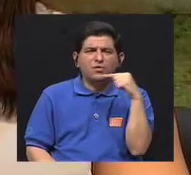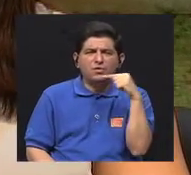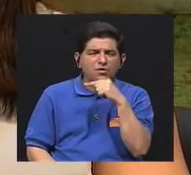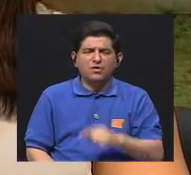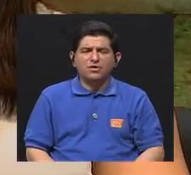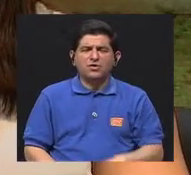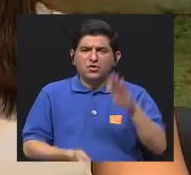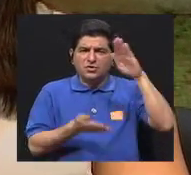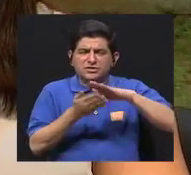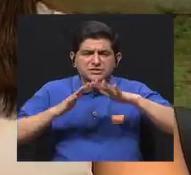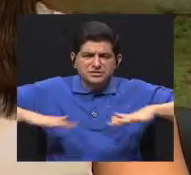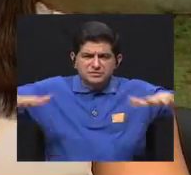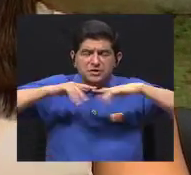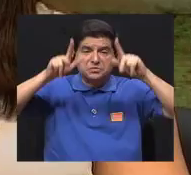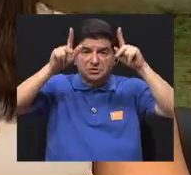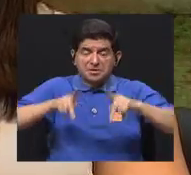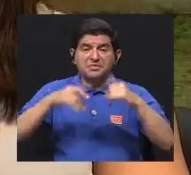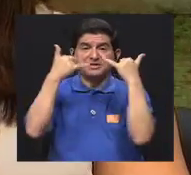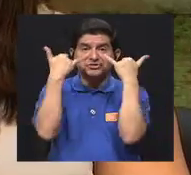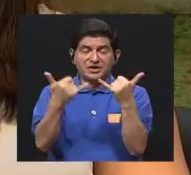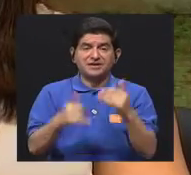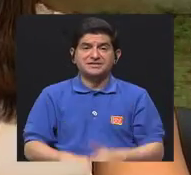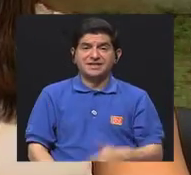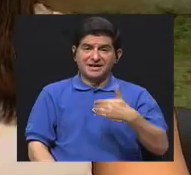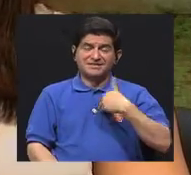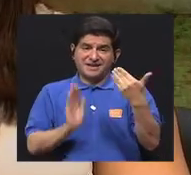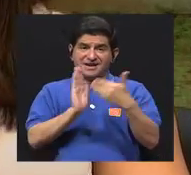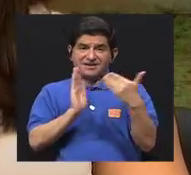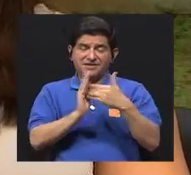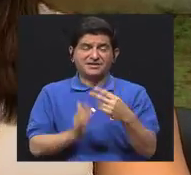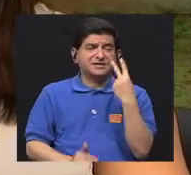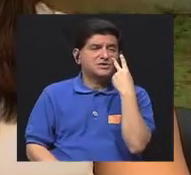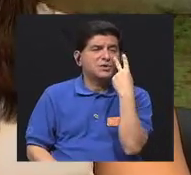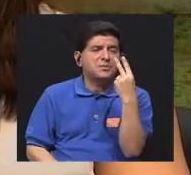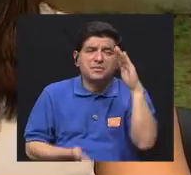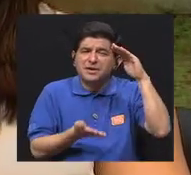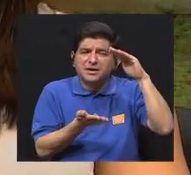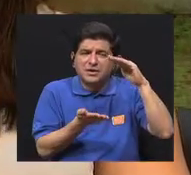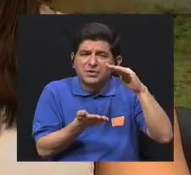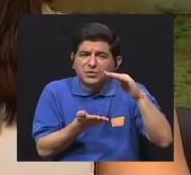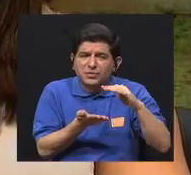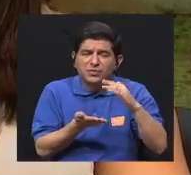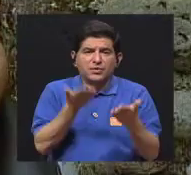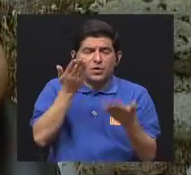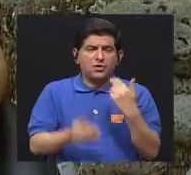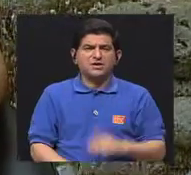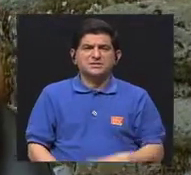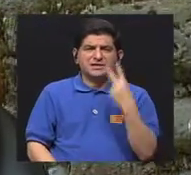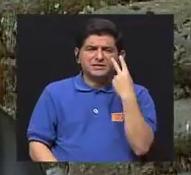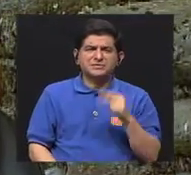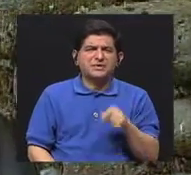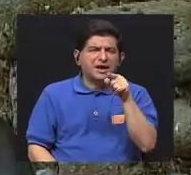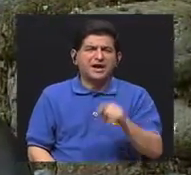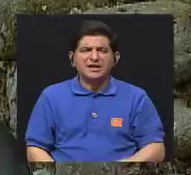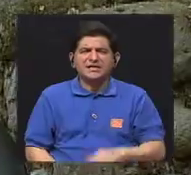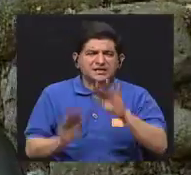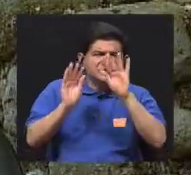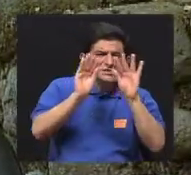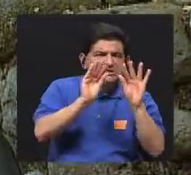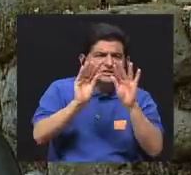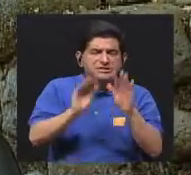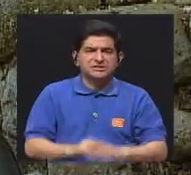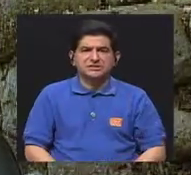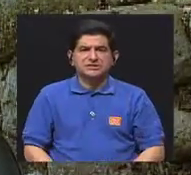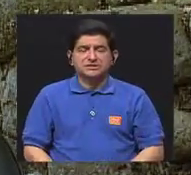el campo de acción, porque cuando la persona ya queja de que ve menos o que lo que ve son manchas, pues uno en el